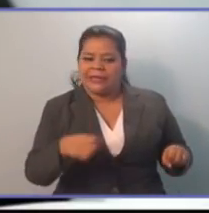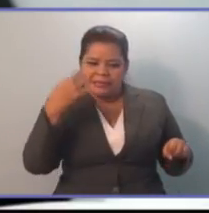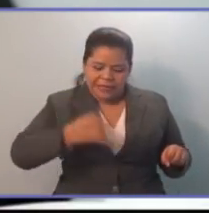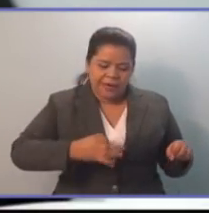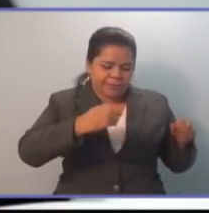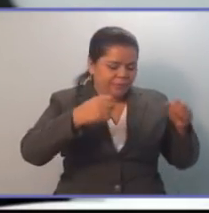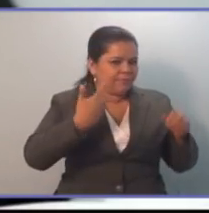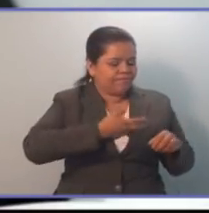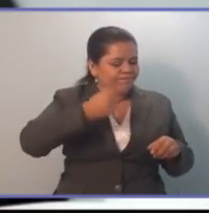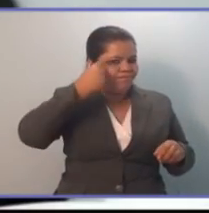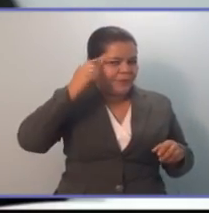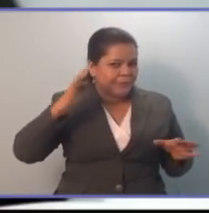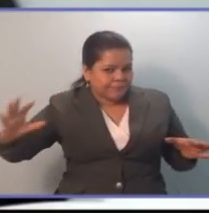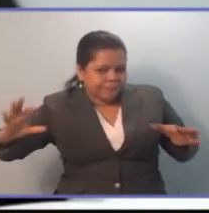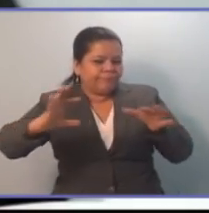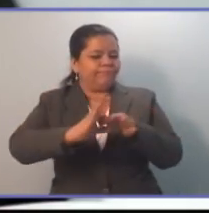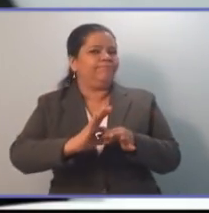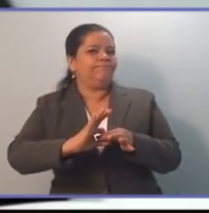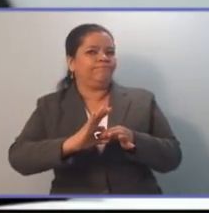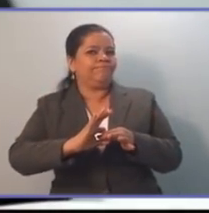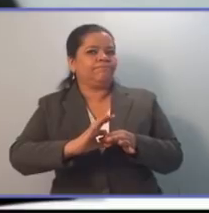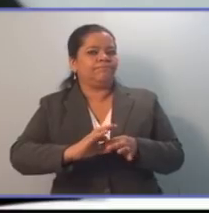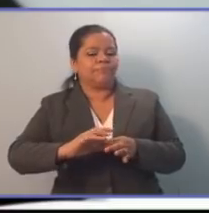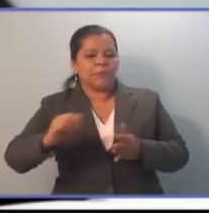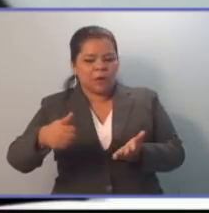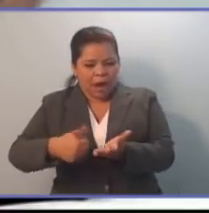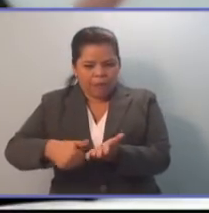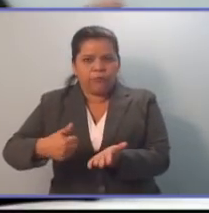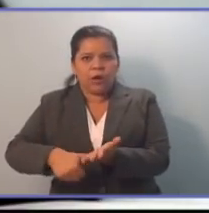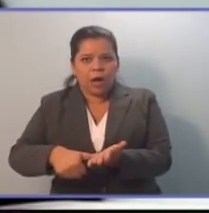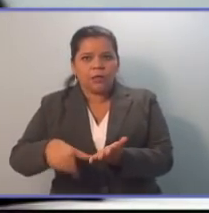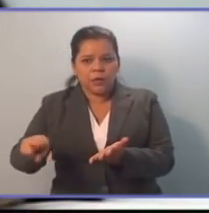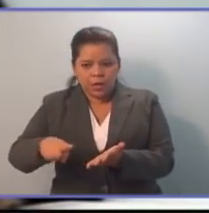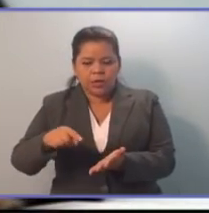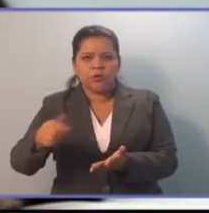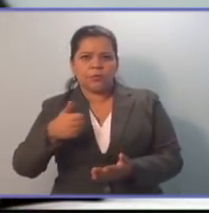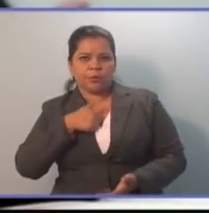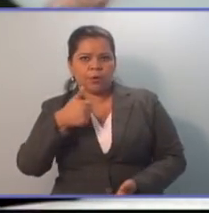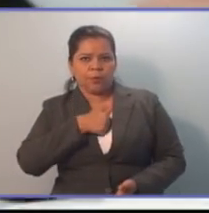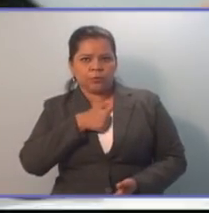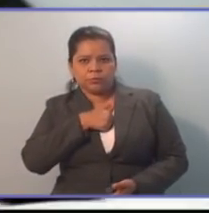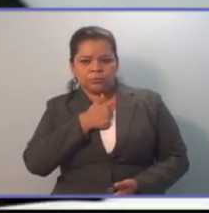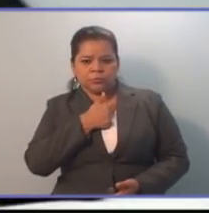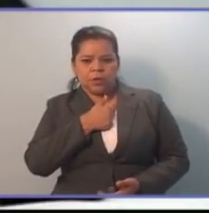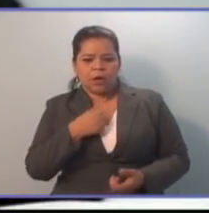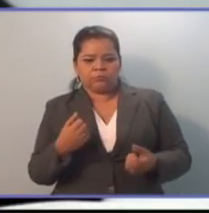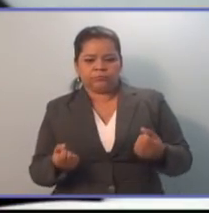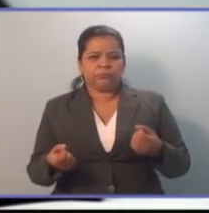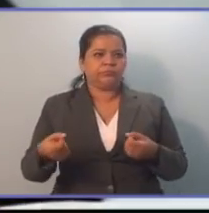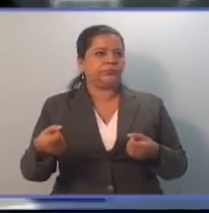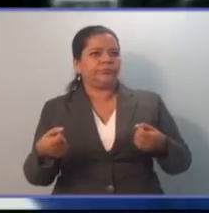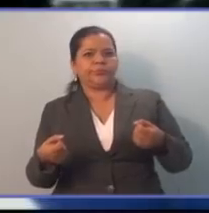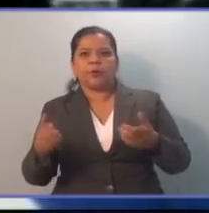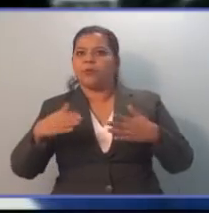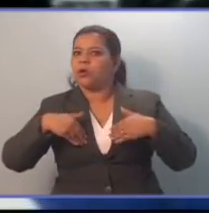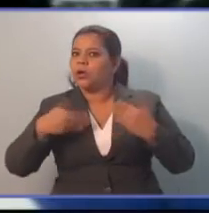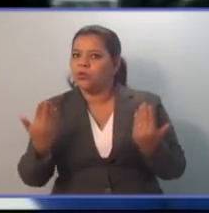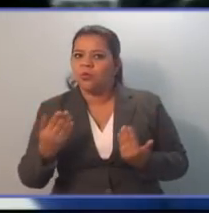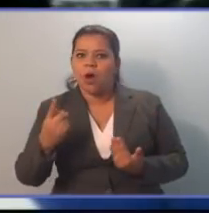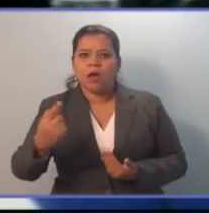su cometido. Los defensores ellos mismos manejan sus vehículos, los vehículos, porque no hay vehículo